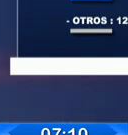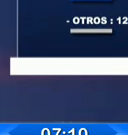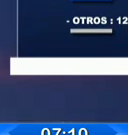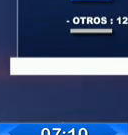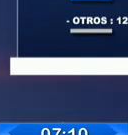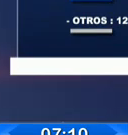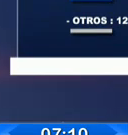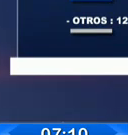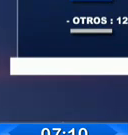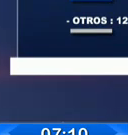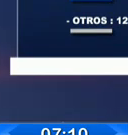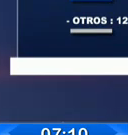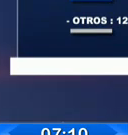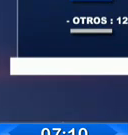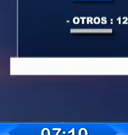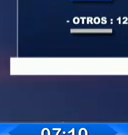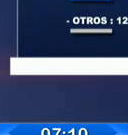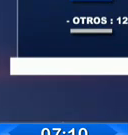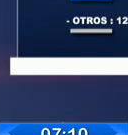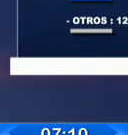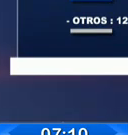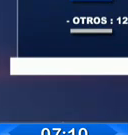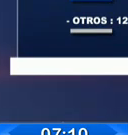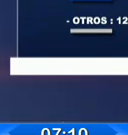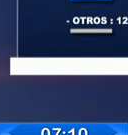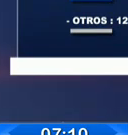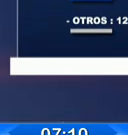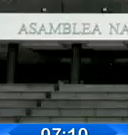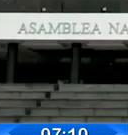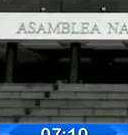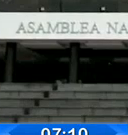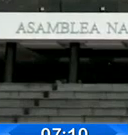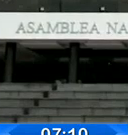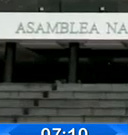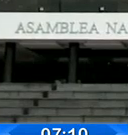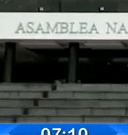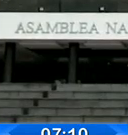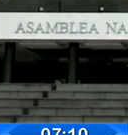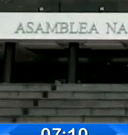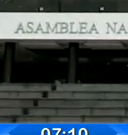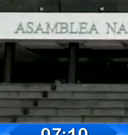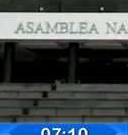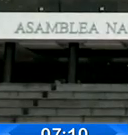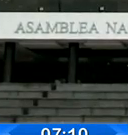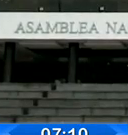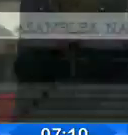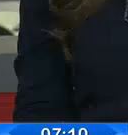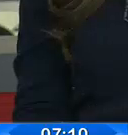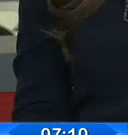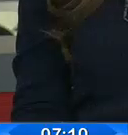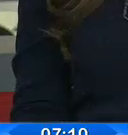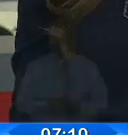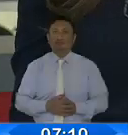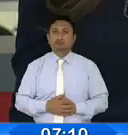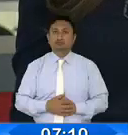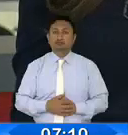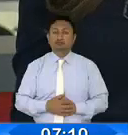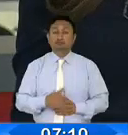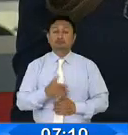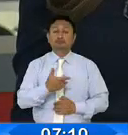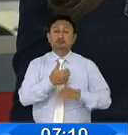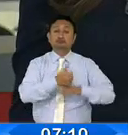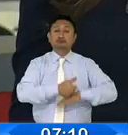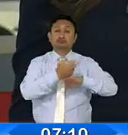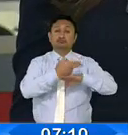12 puestos en el Palacio Legislativo, informó Valeria Navarro. Y la Corte Provincial de